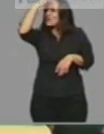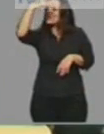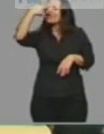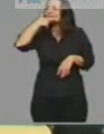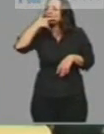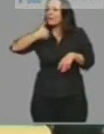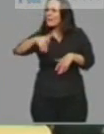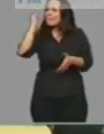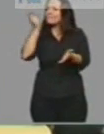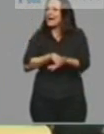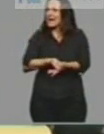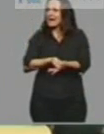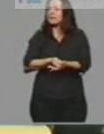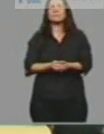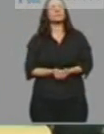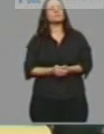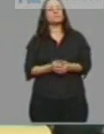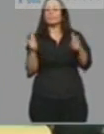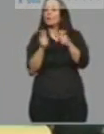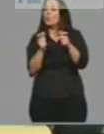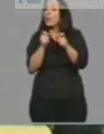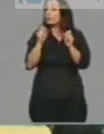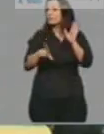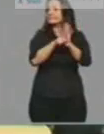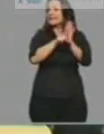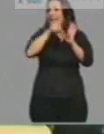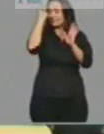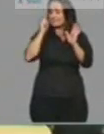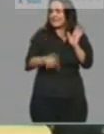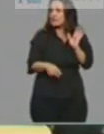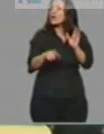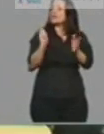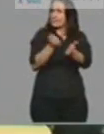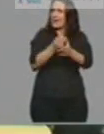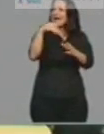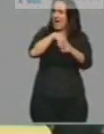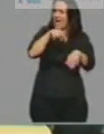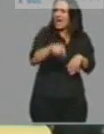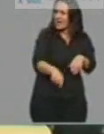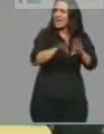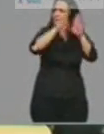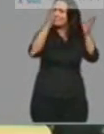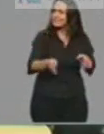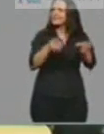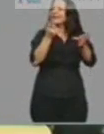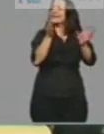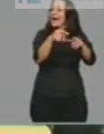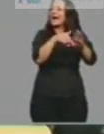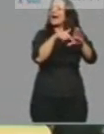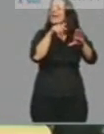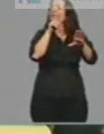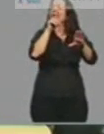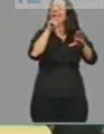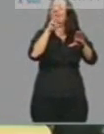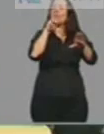bono en legislación nacional que se paga también aquí en la Caja de Valores, pero que la mayoría